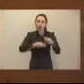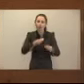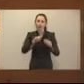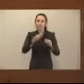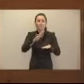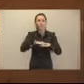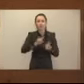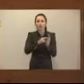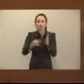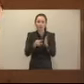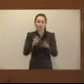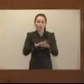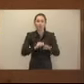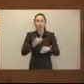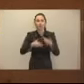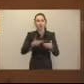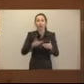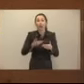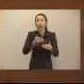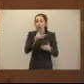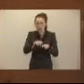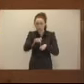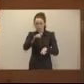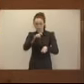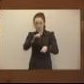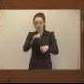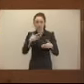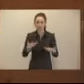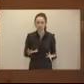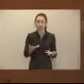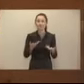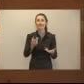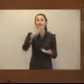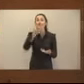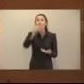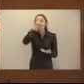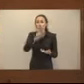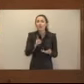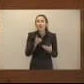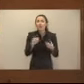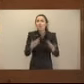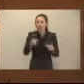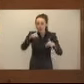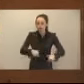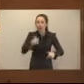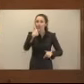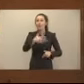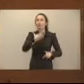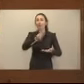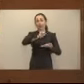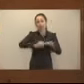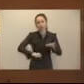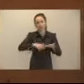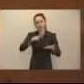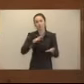vez houbo, tan en progresivo regreso. Se non saben cuáles son, hoxe e aquí podemos dicirlo. Tomen nota os